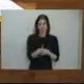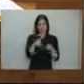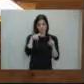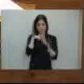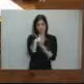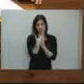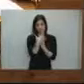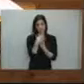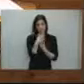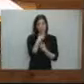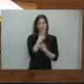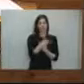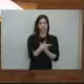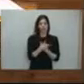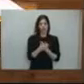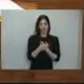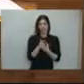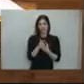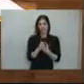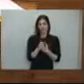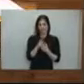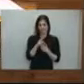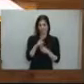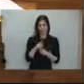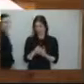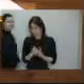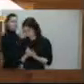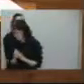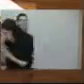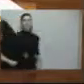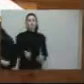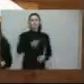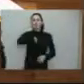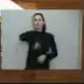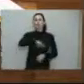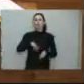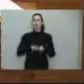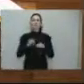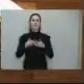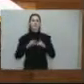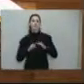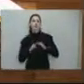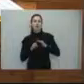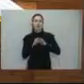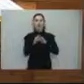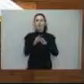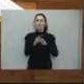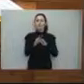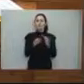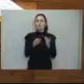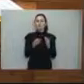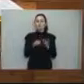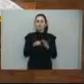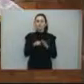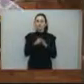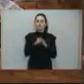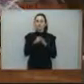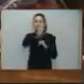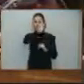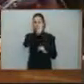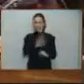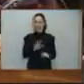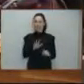situación respecto al día de ayer, un poco. Y a nosotros ese mínimo avance nos